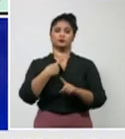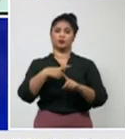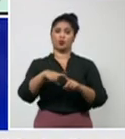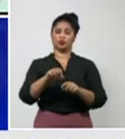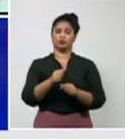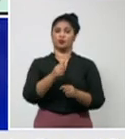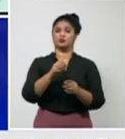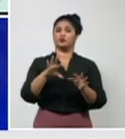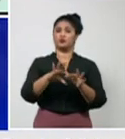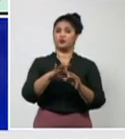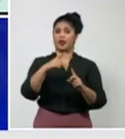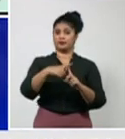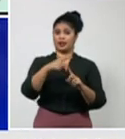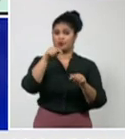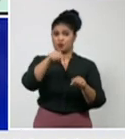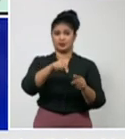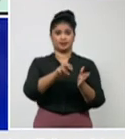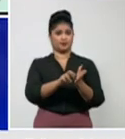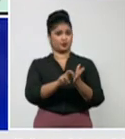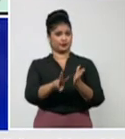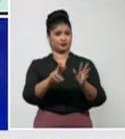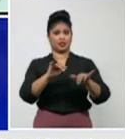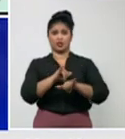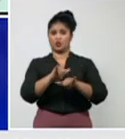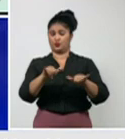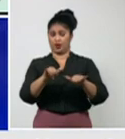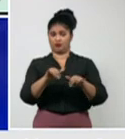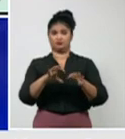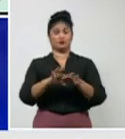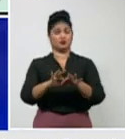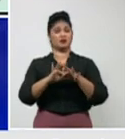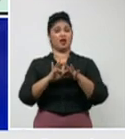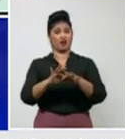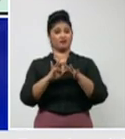Guantánamo con una cifra elevada de casos, estamos hablando